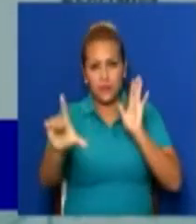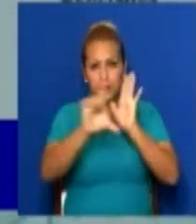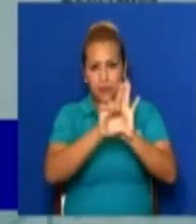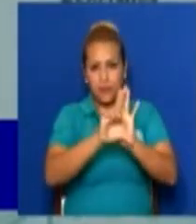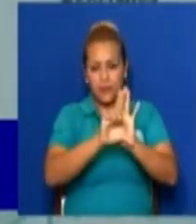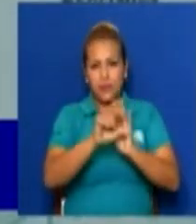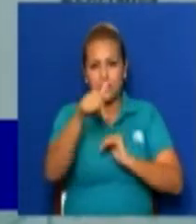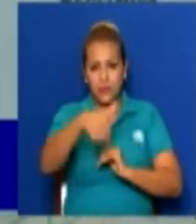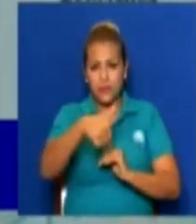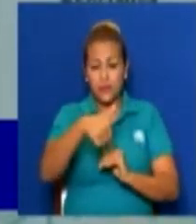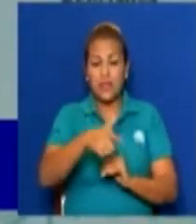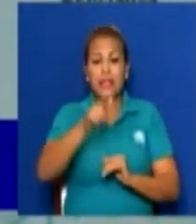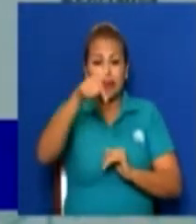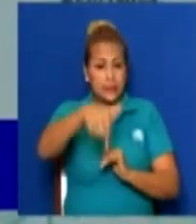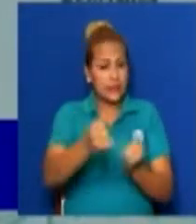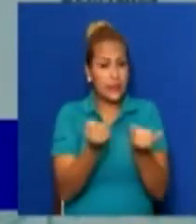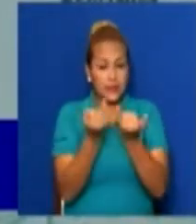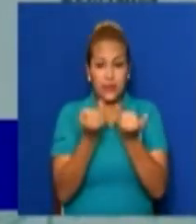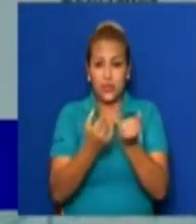Y esa ley